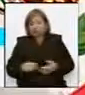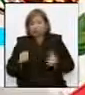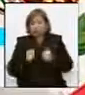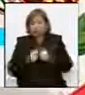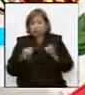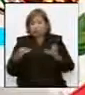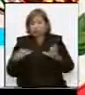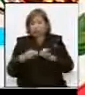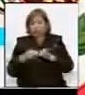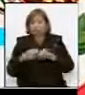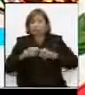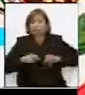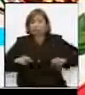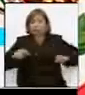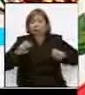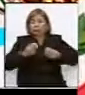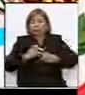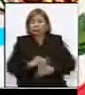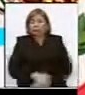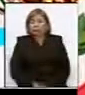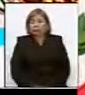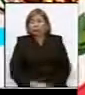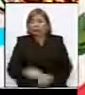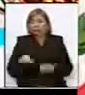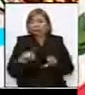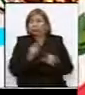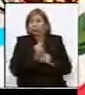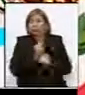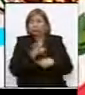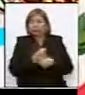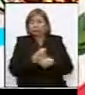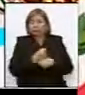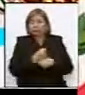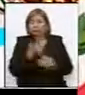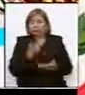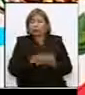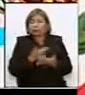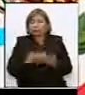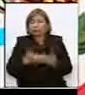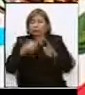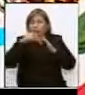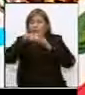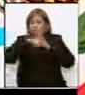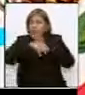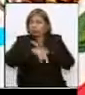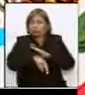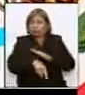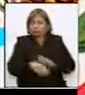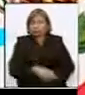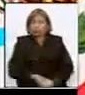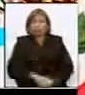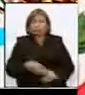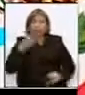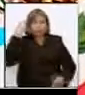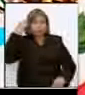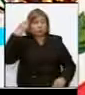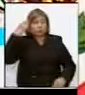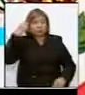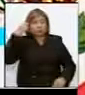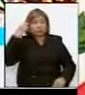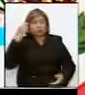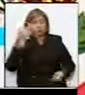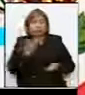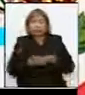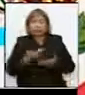Comisión Permanente. Hechos que han contribuido a profundizar la grave crisis política